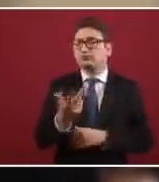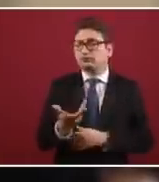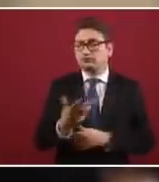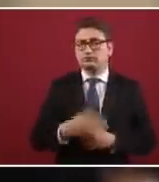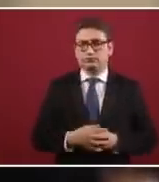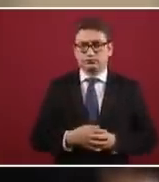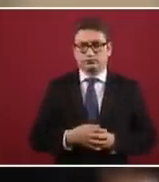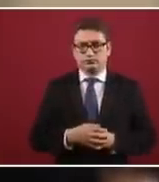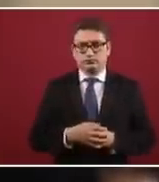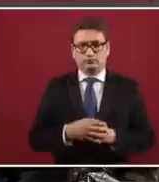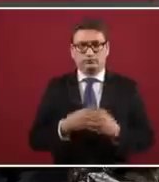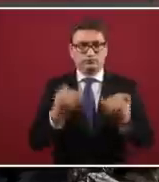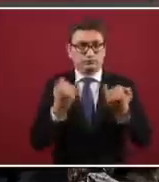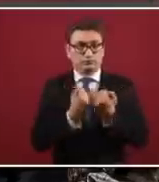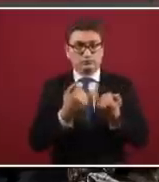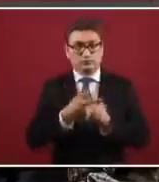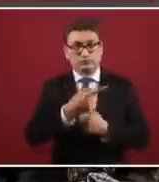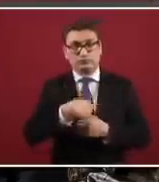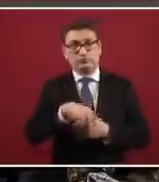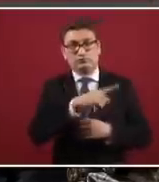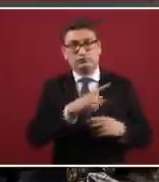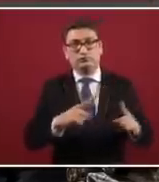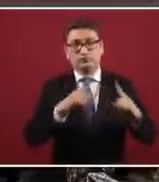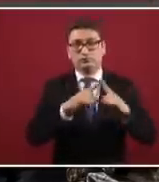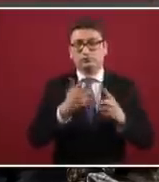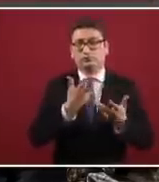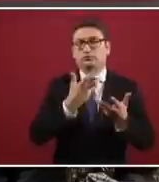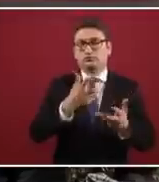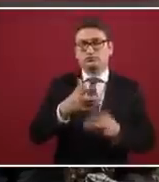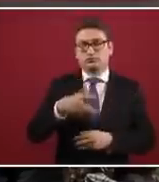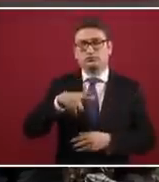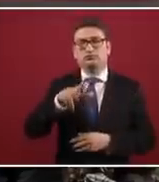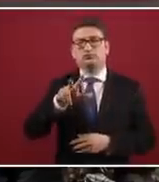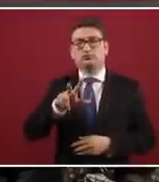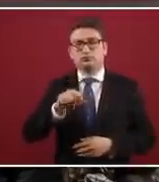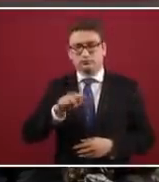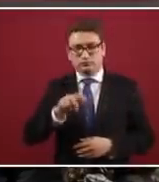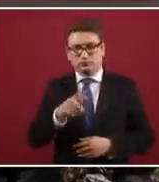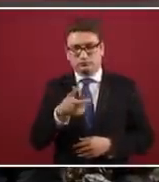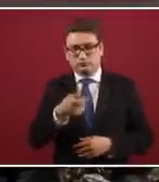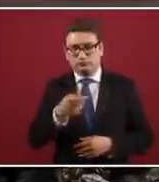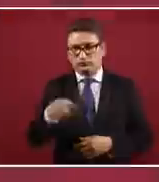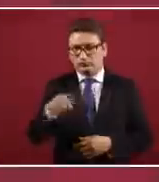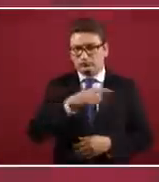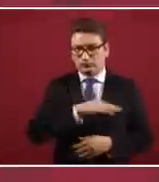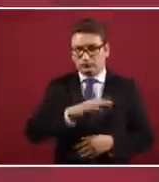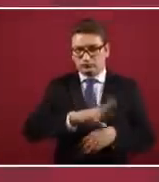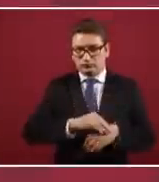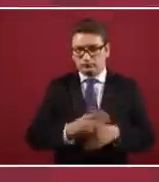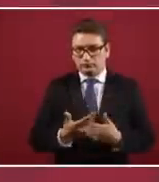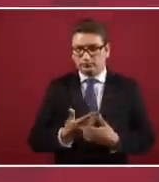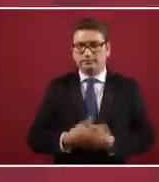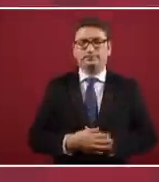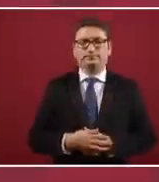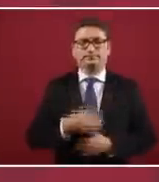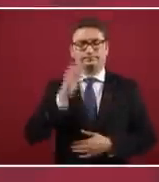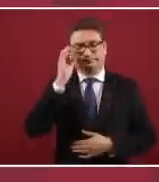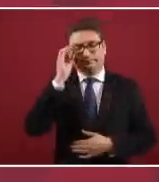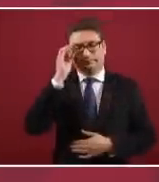usted el canal de televisión que había anunciado. Mire, en el plan se